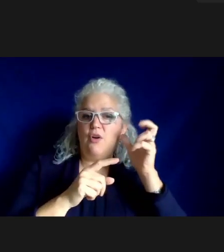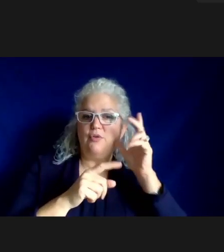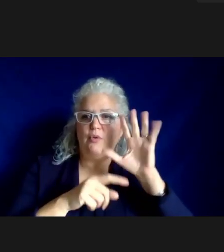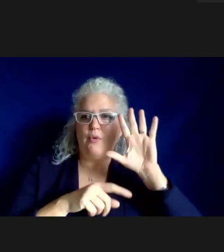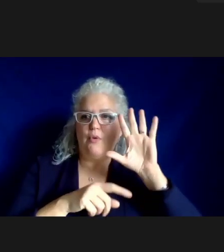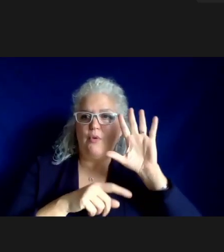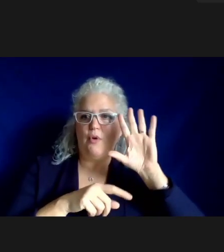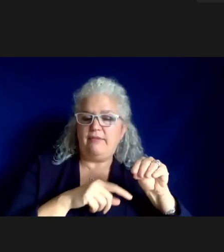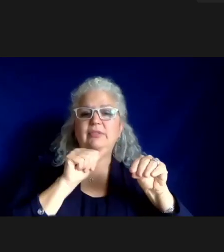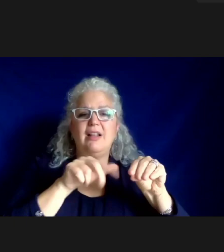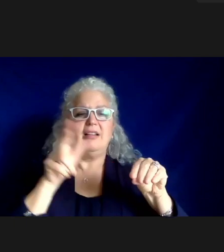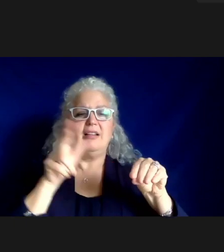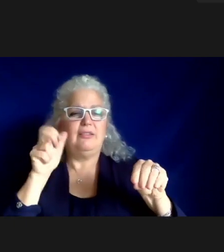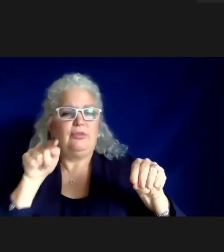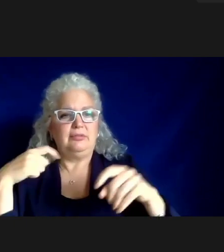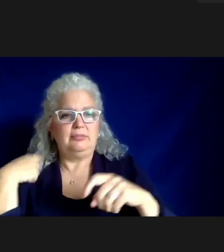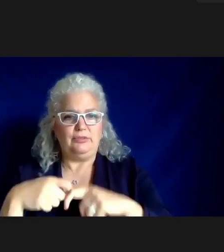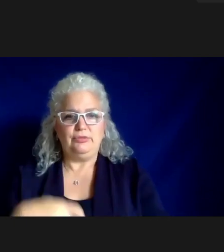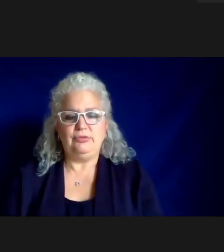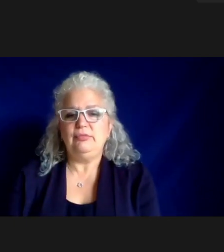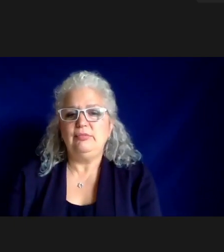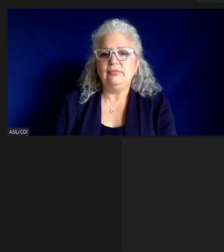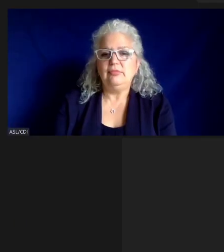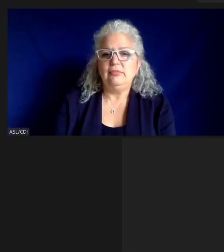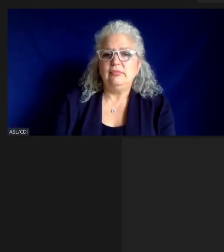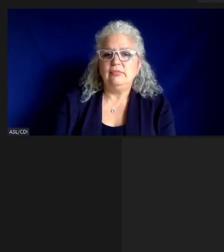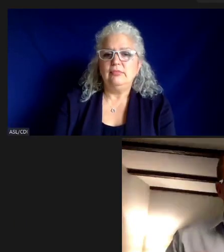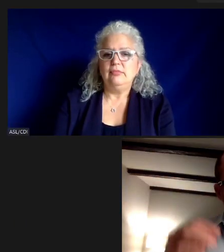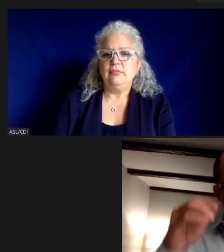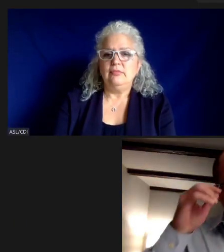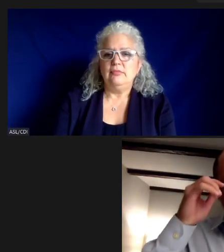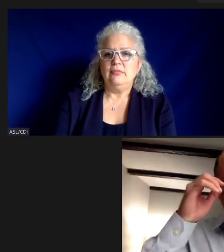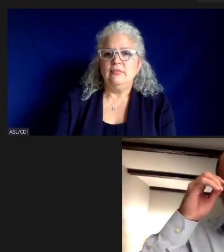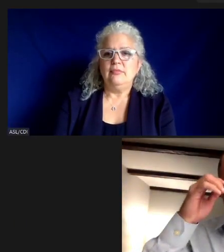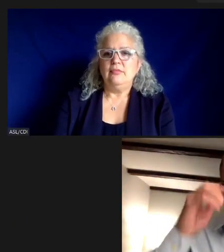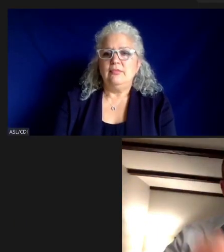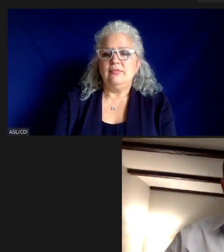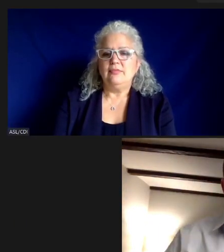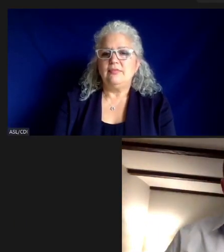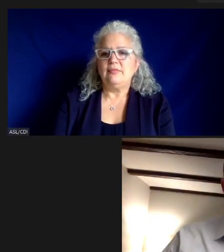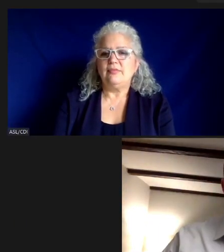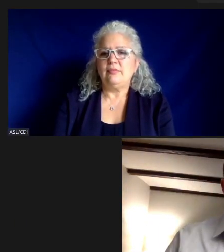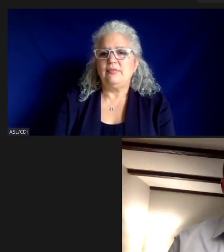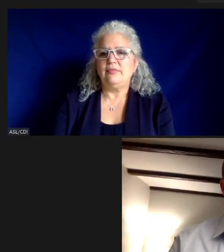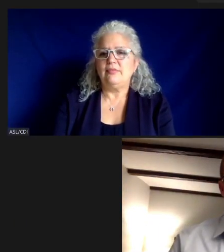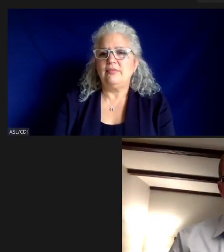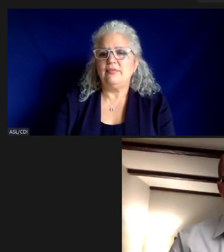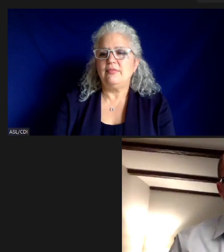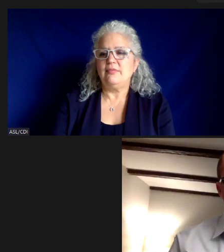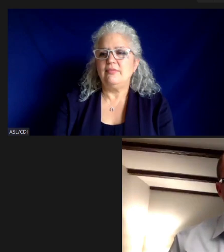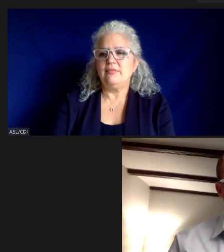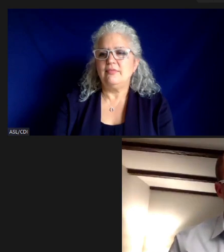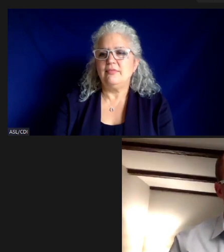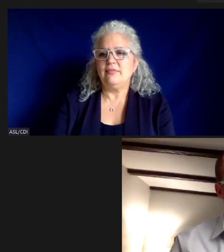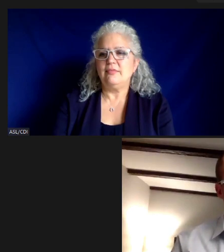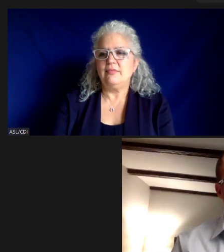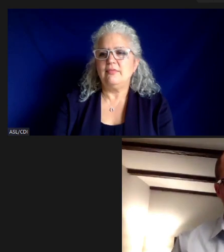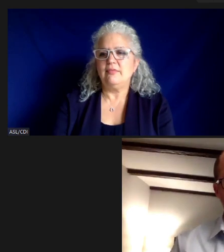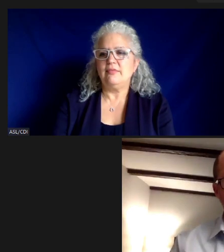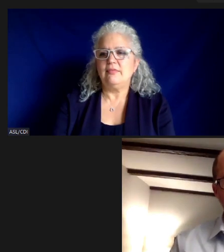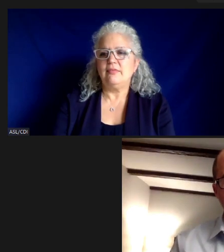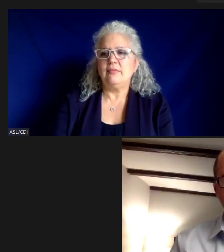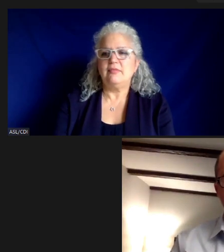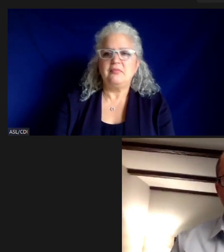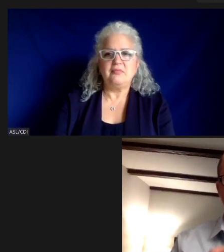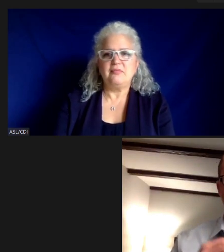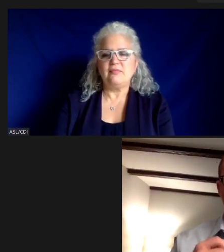en español, a favor de entrar en Zoom y busca los controles de la reunión y toque el más, o sea, son